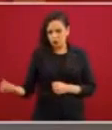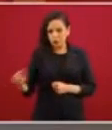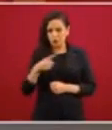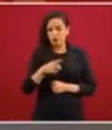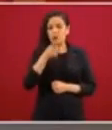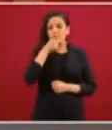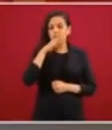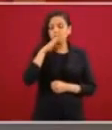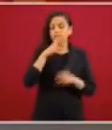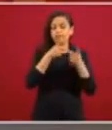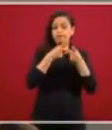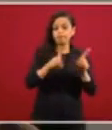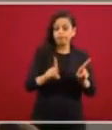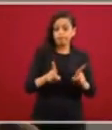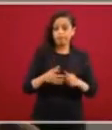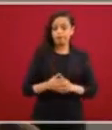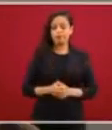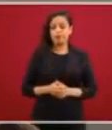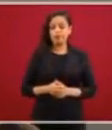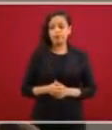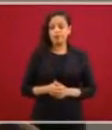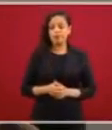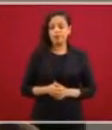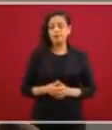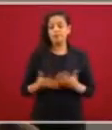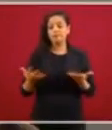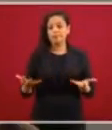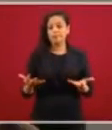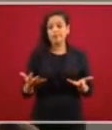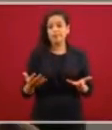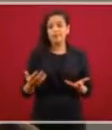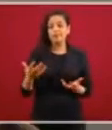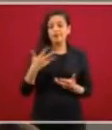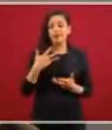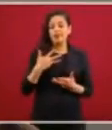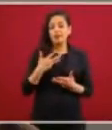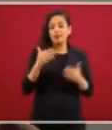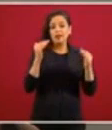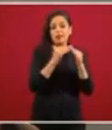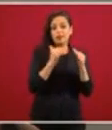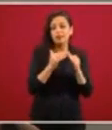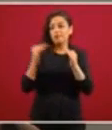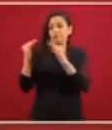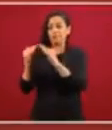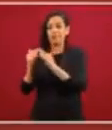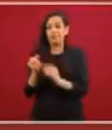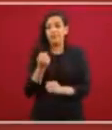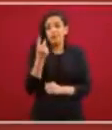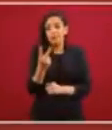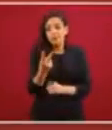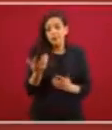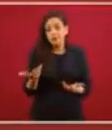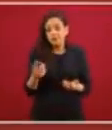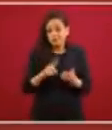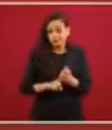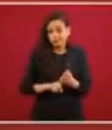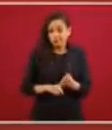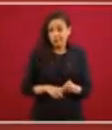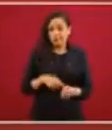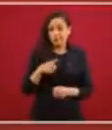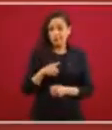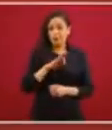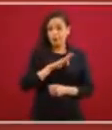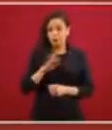hay familias que en algún momento comparten familiares que viven en 2 domicilios, pudiera esto contribuir a el